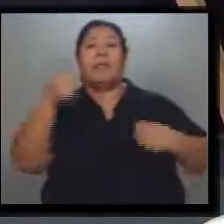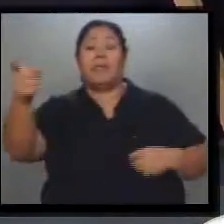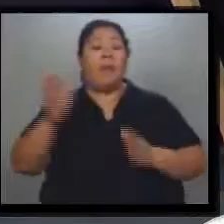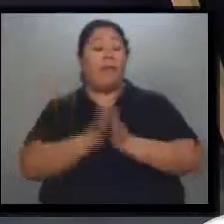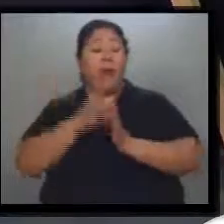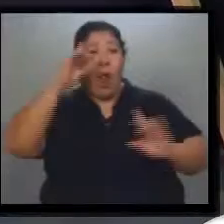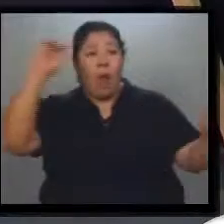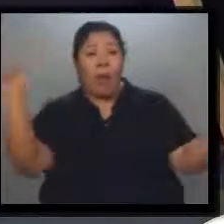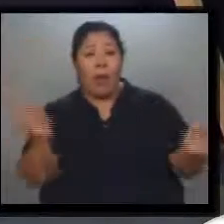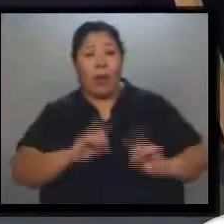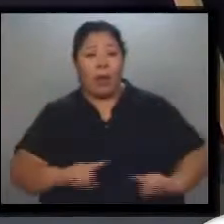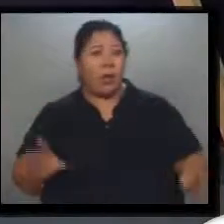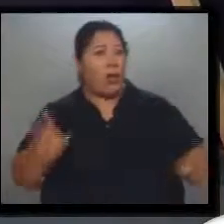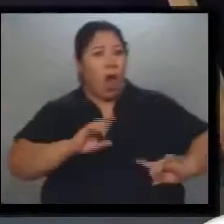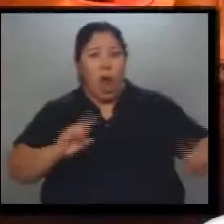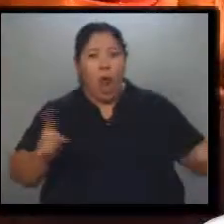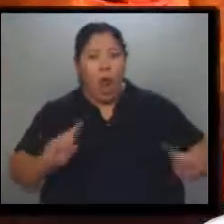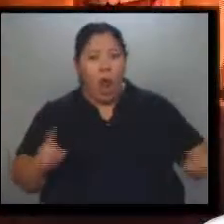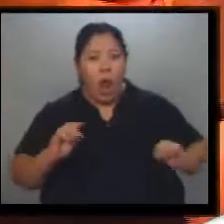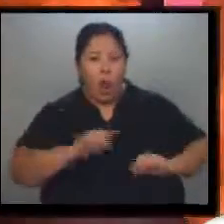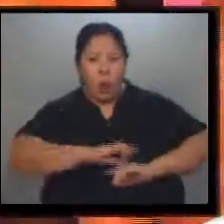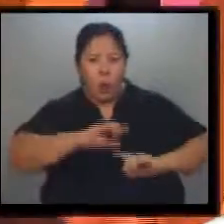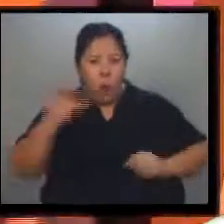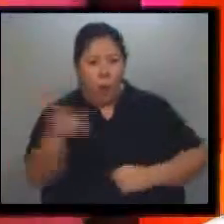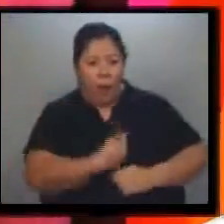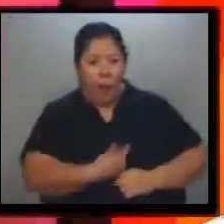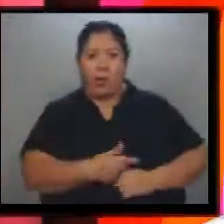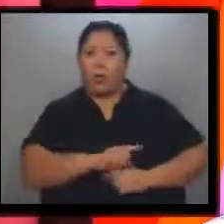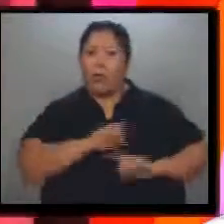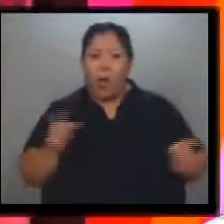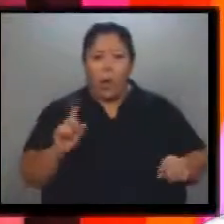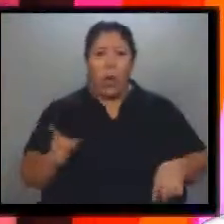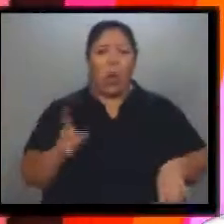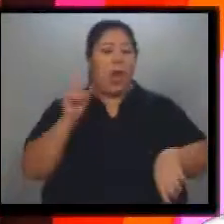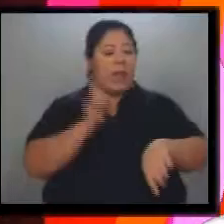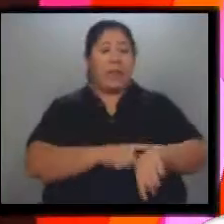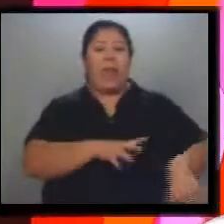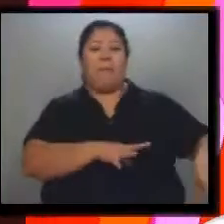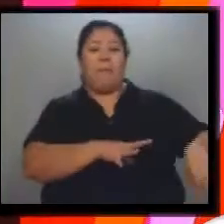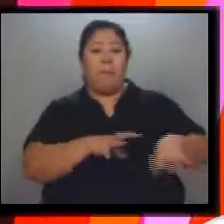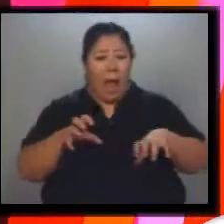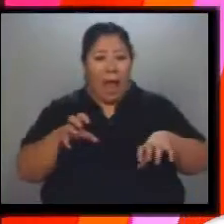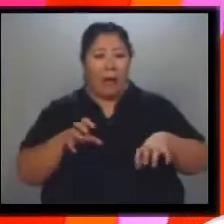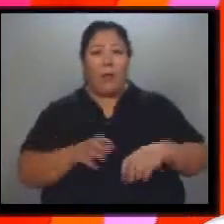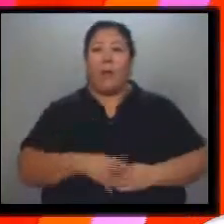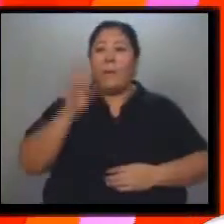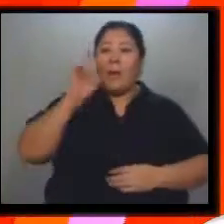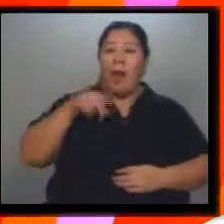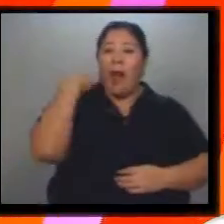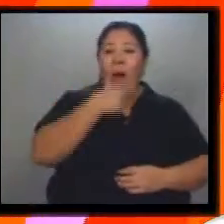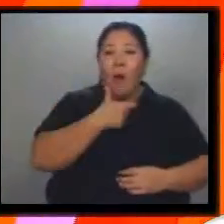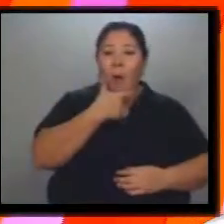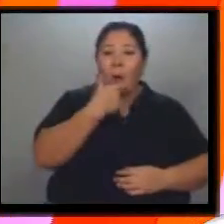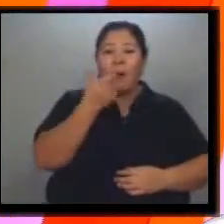creer. ¿Cómo van a 40 mil pesos por mes? A ver, hay que salir con tiempo. Por año. Mira la cara. Por año. Mira cómo se